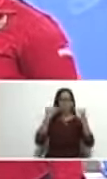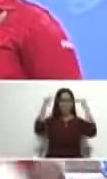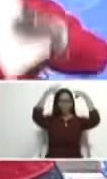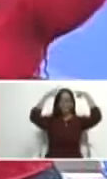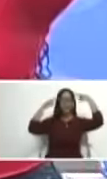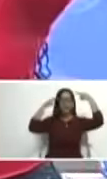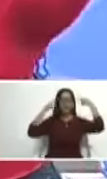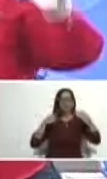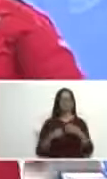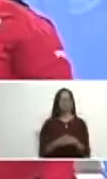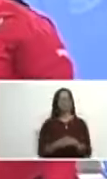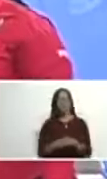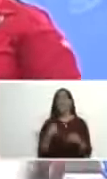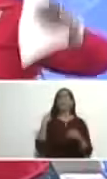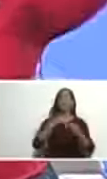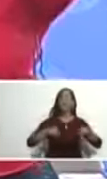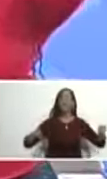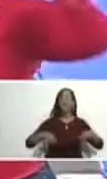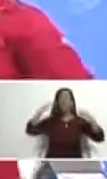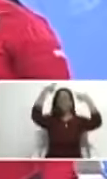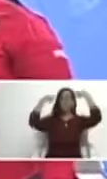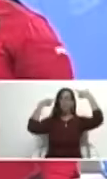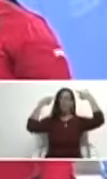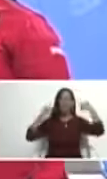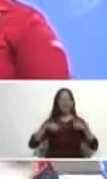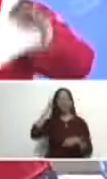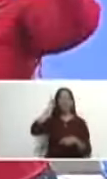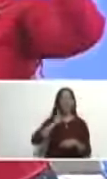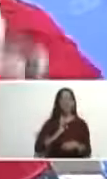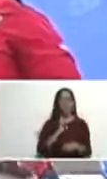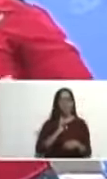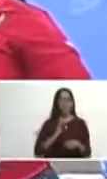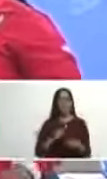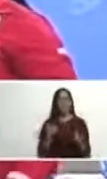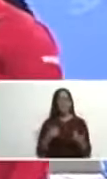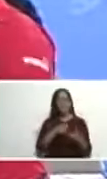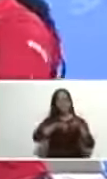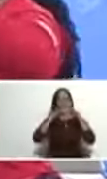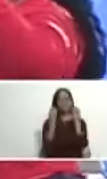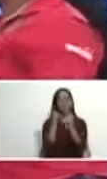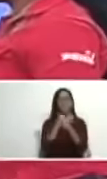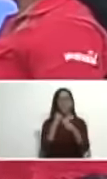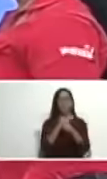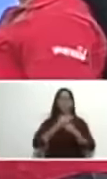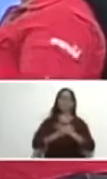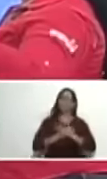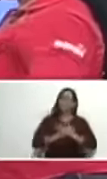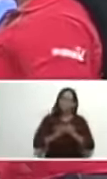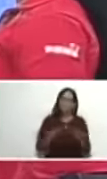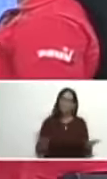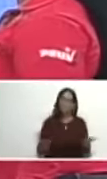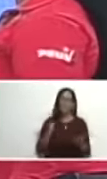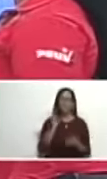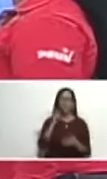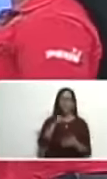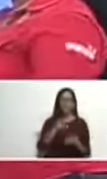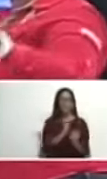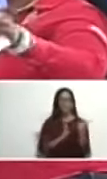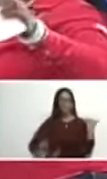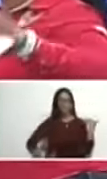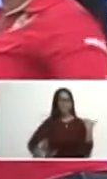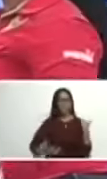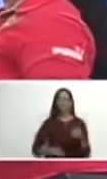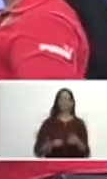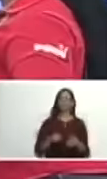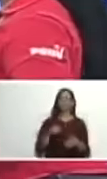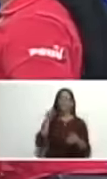Chávez Frías. Es la tierra de Chávez, de Bolívar, y que la clase obrera está a la orden de usted, presidente obrero, y la